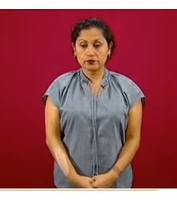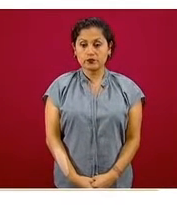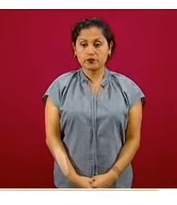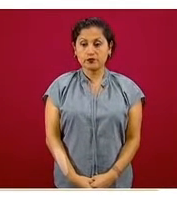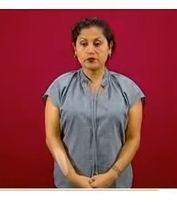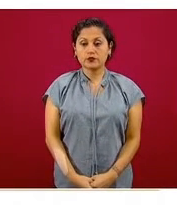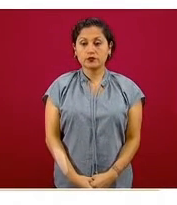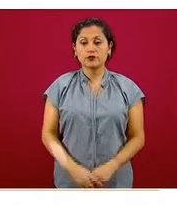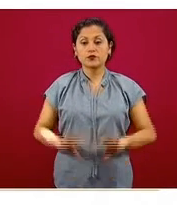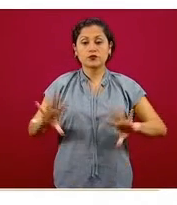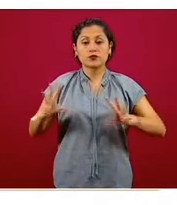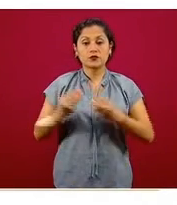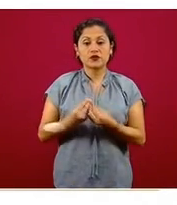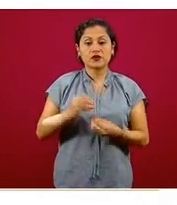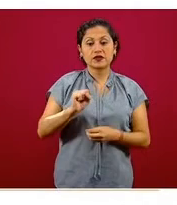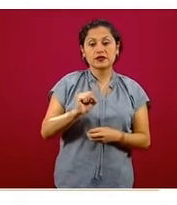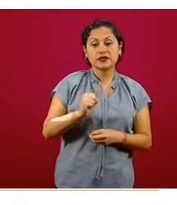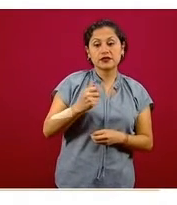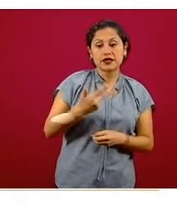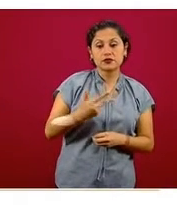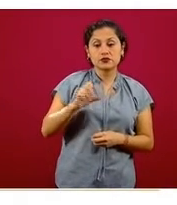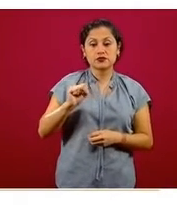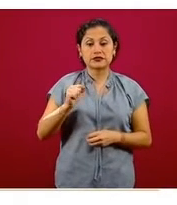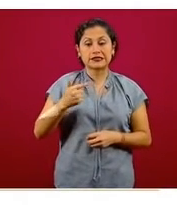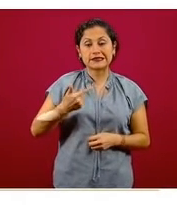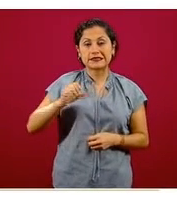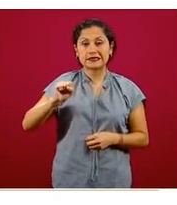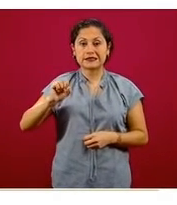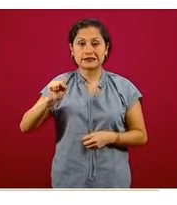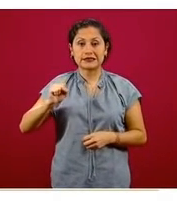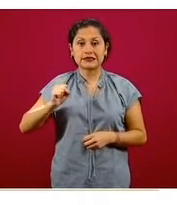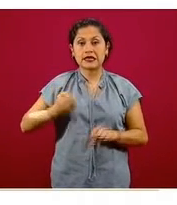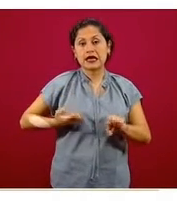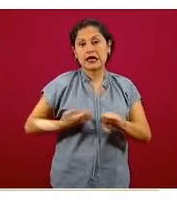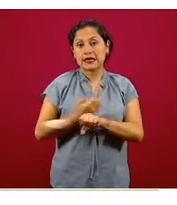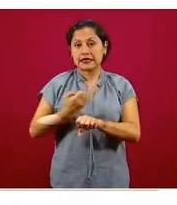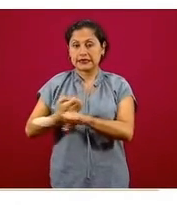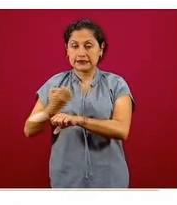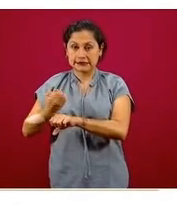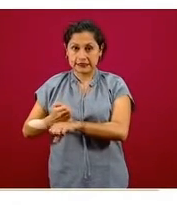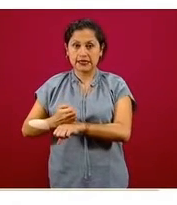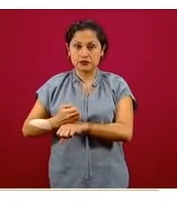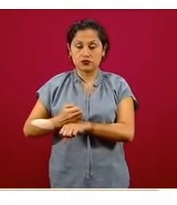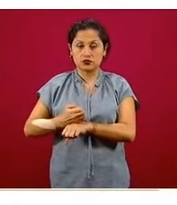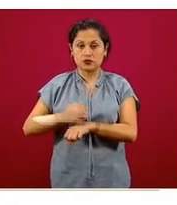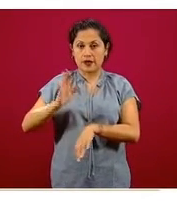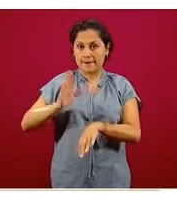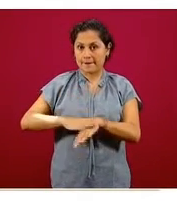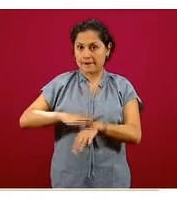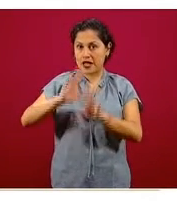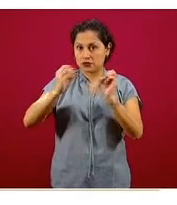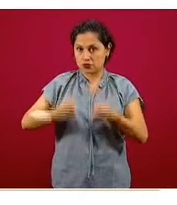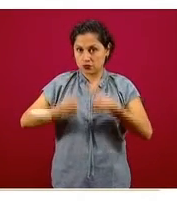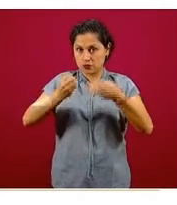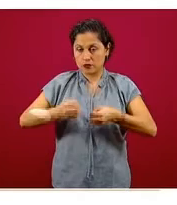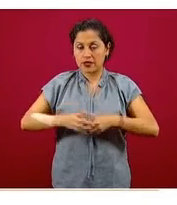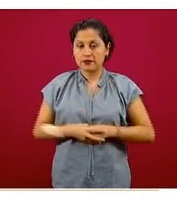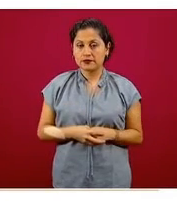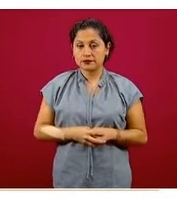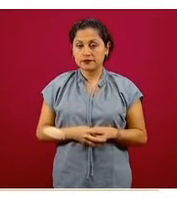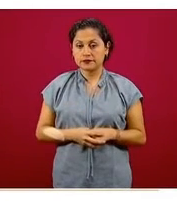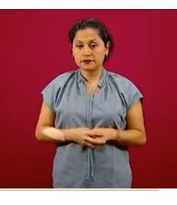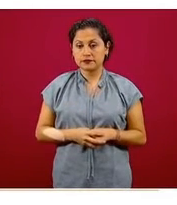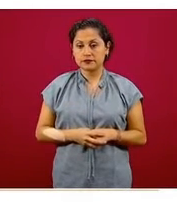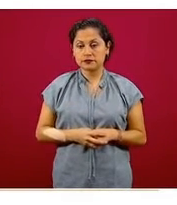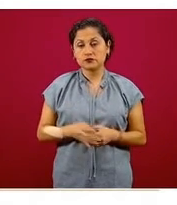68, 67 y 60 son las ocupaciones más altas que tuvimos para el corte del día de ayer, lo cual nos deja a todos